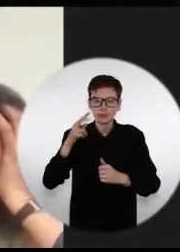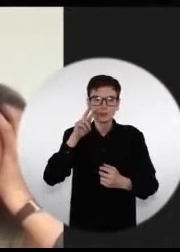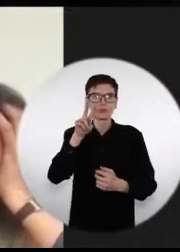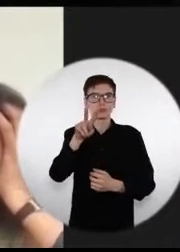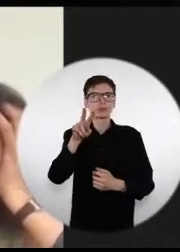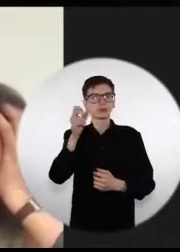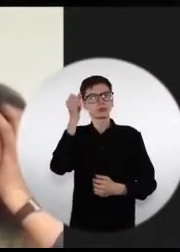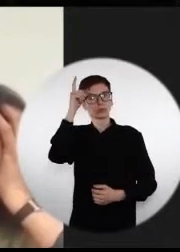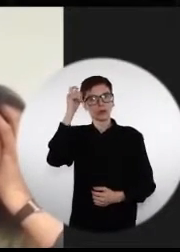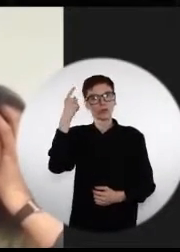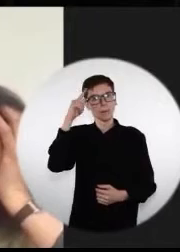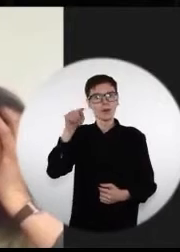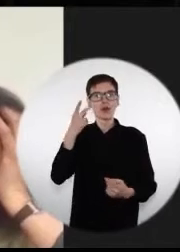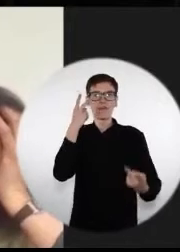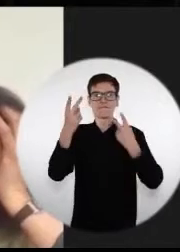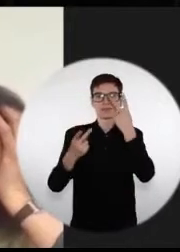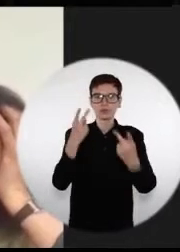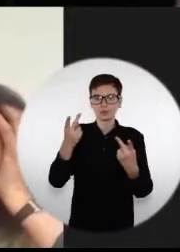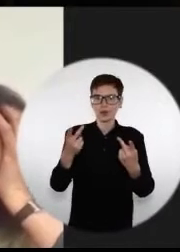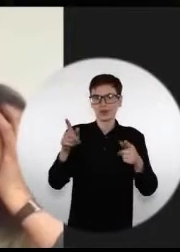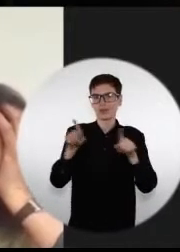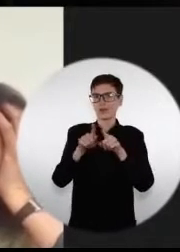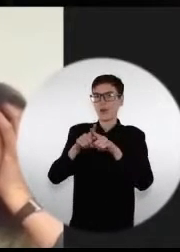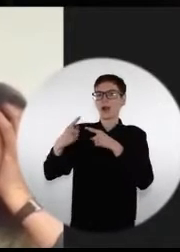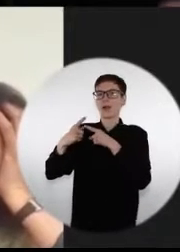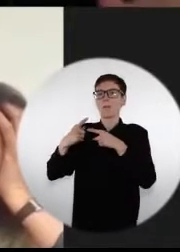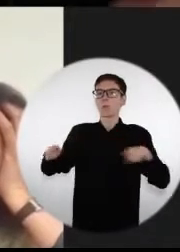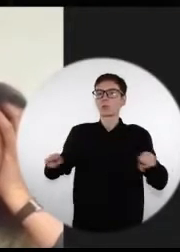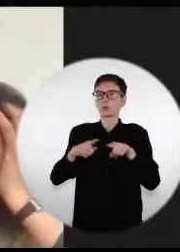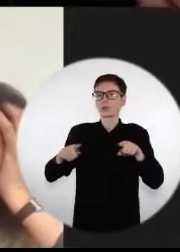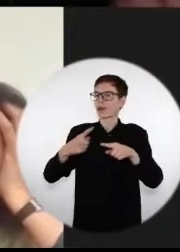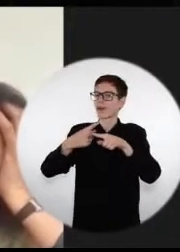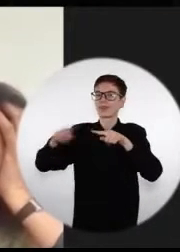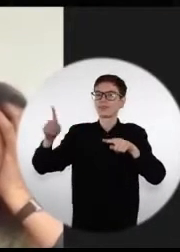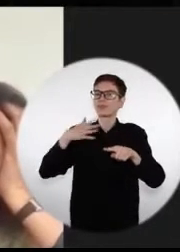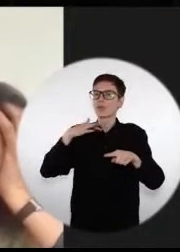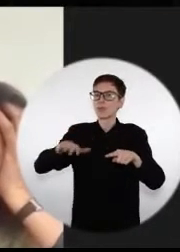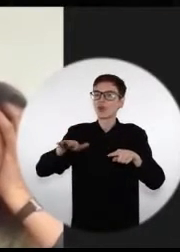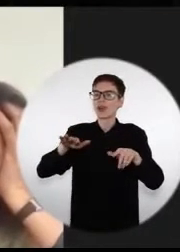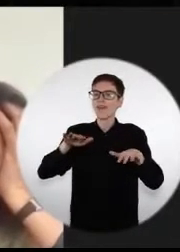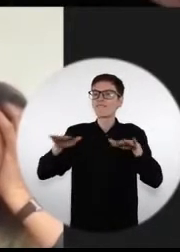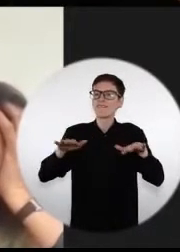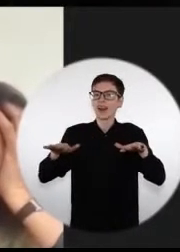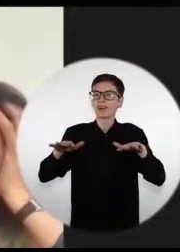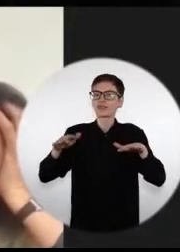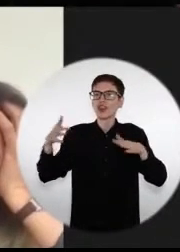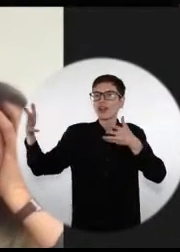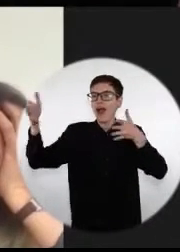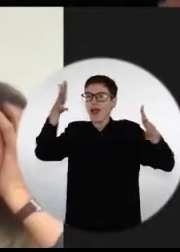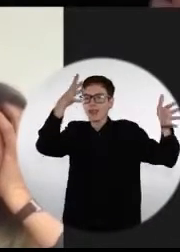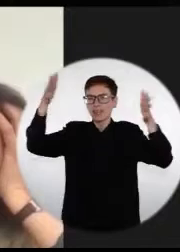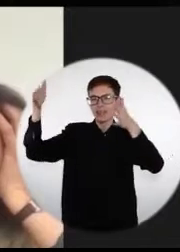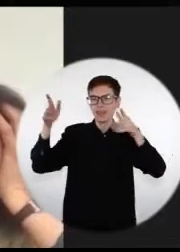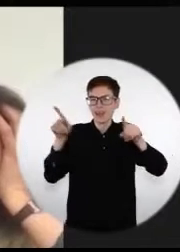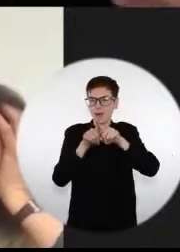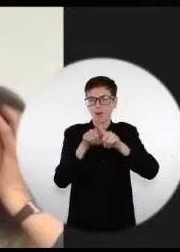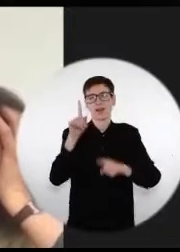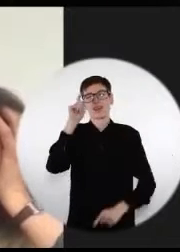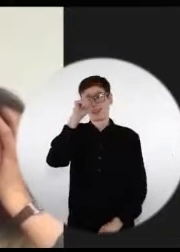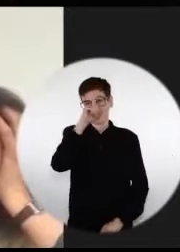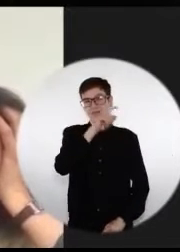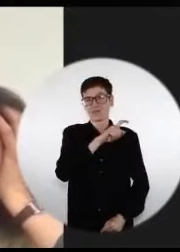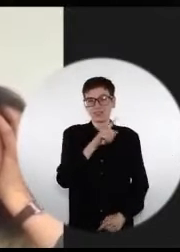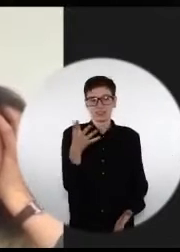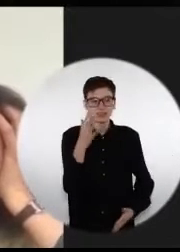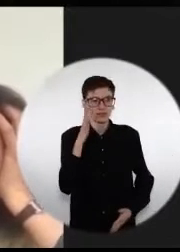está transformando signos en un lenguaje pero en otros signos es visual entonces como la música se transmite por vibraciones por el